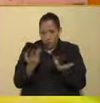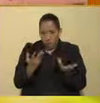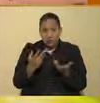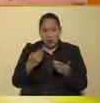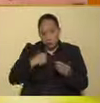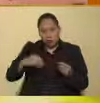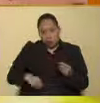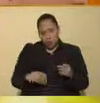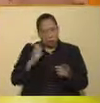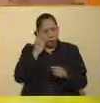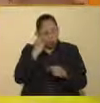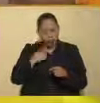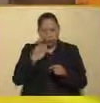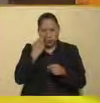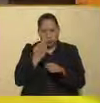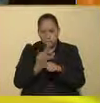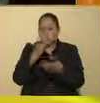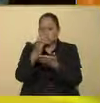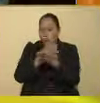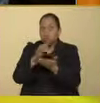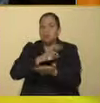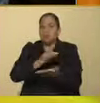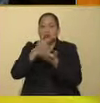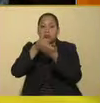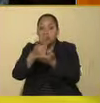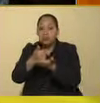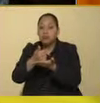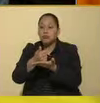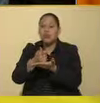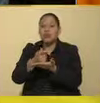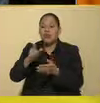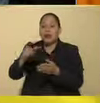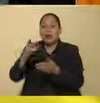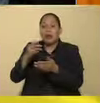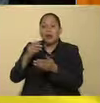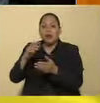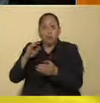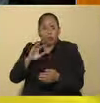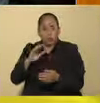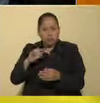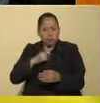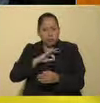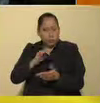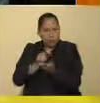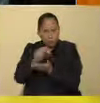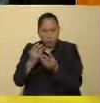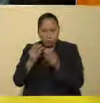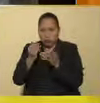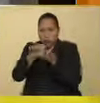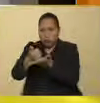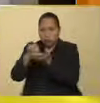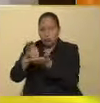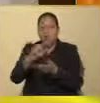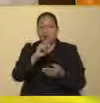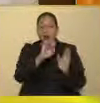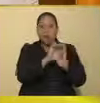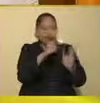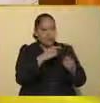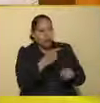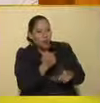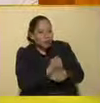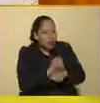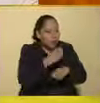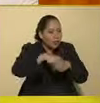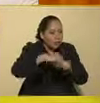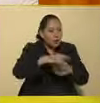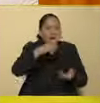es que a estas gentes que no están preparadas no saben cómo resolver una vicisitud, un sangrado